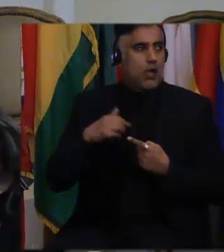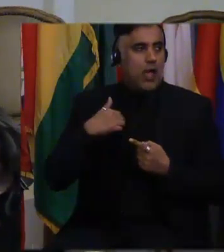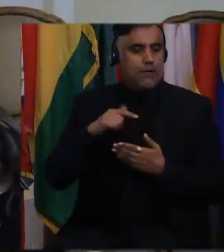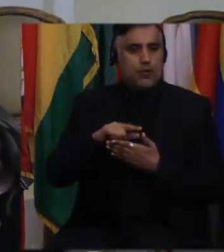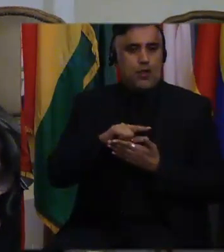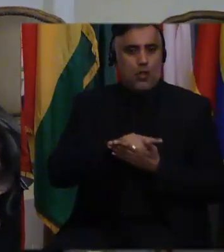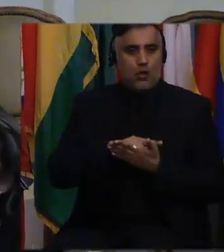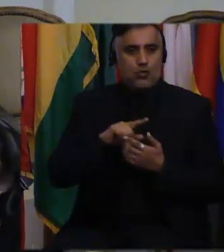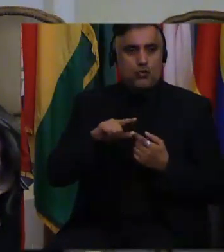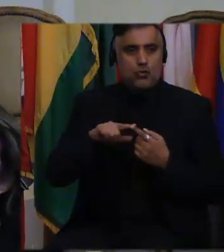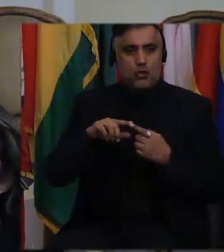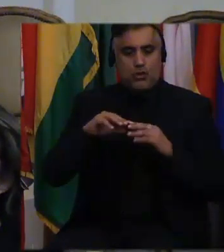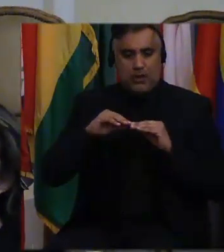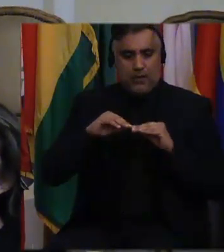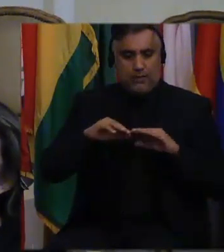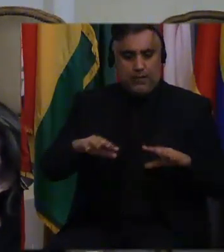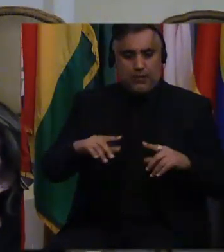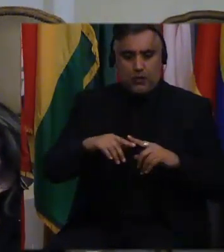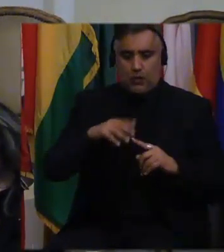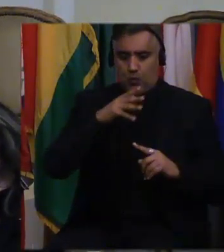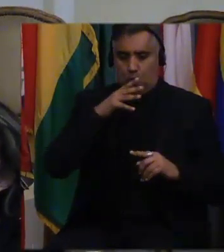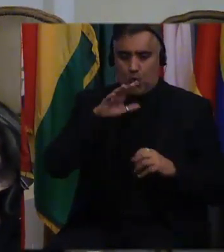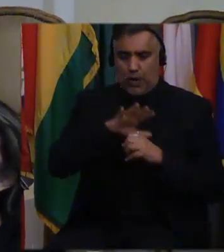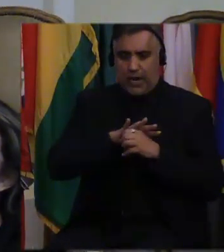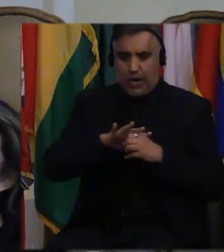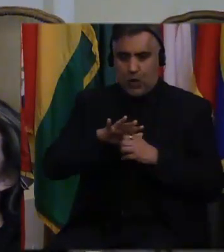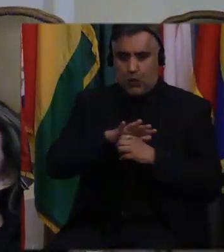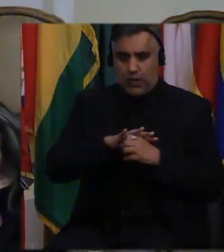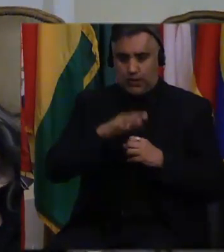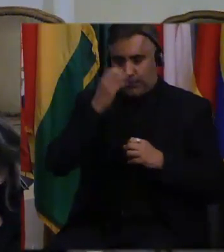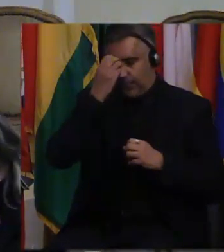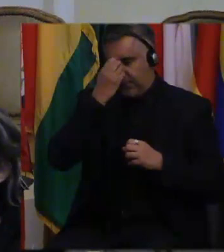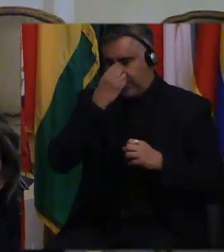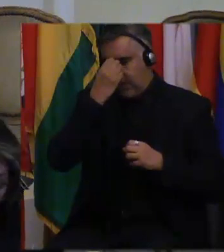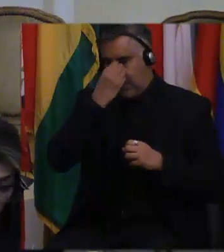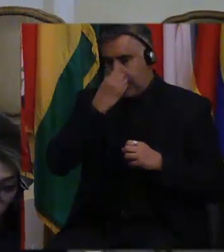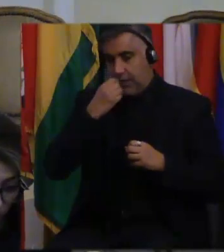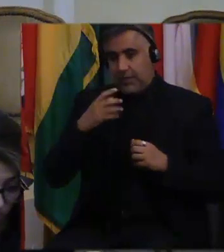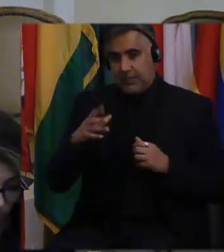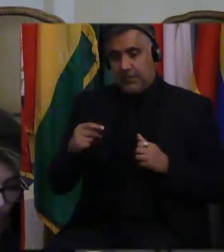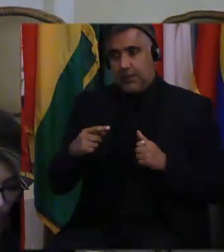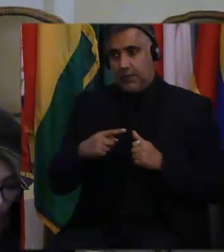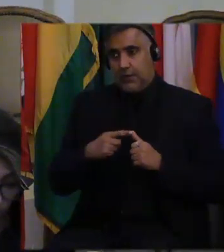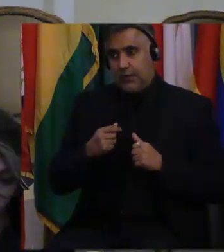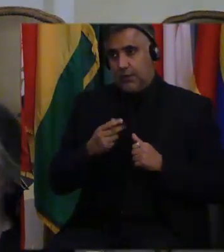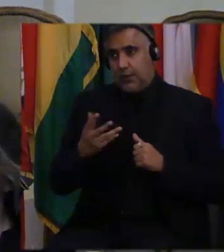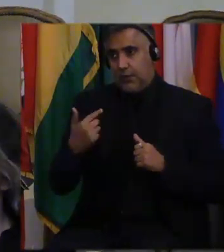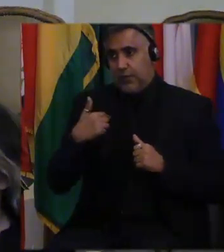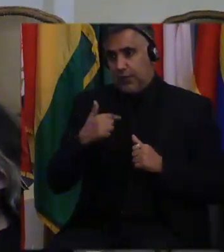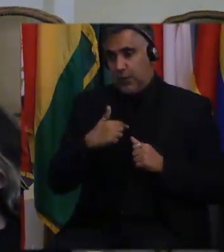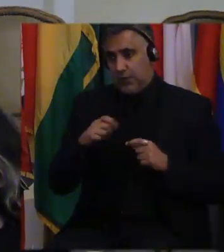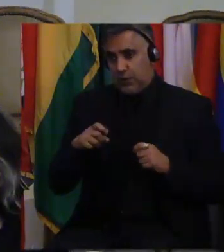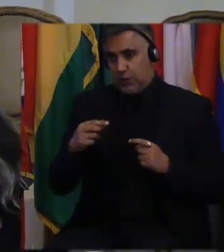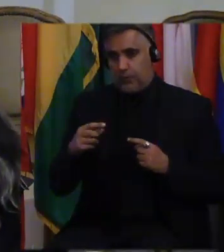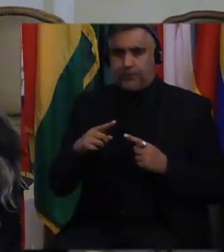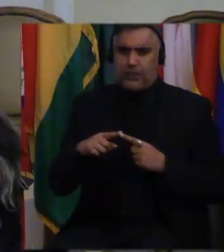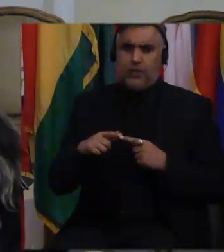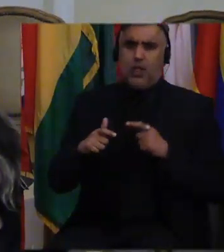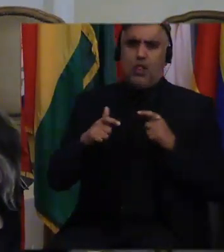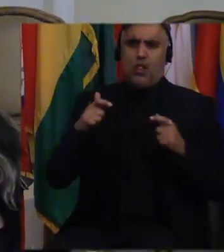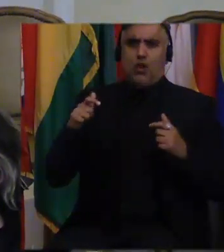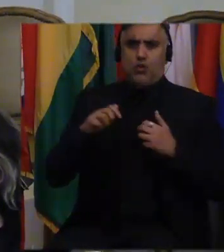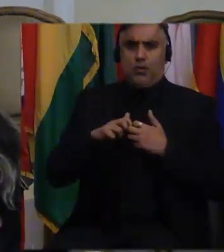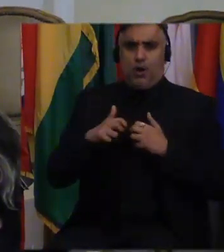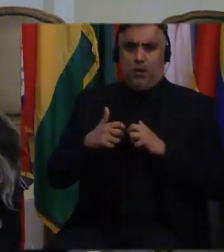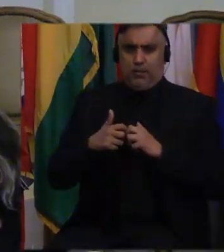rurales, el primer problema que tenemos es la falta de información. Pero yo creo que hay un problema más grande, que es el cómo vamos